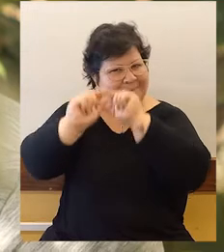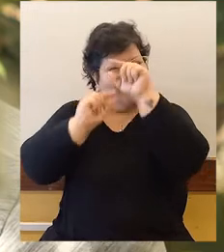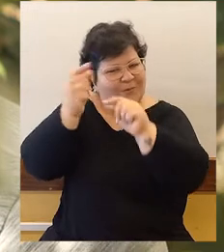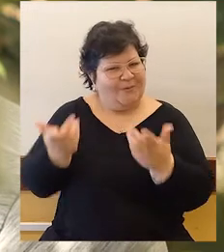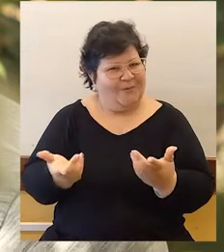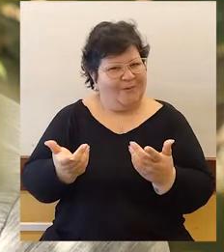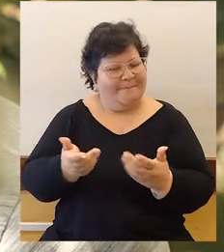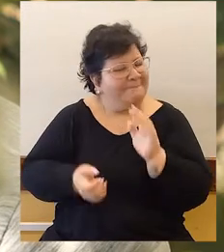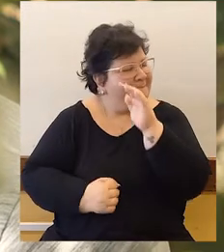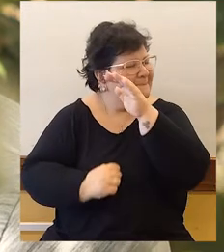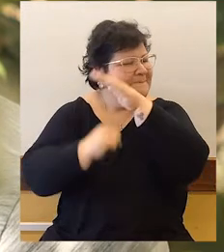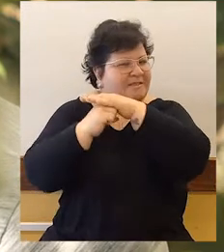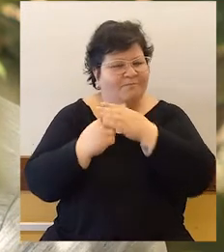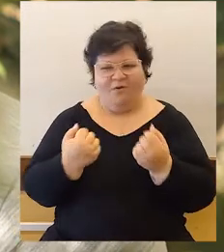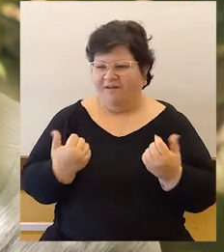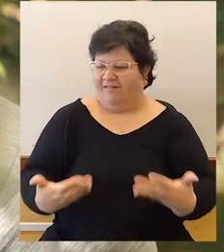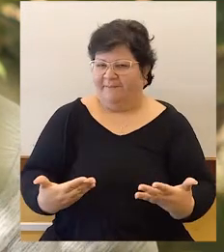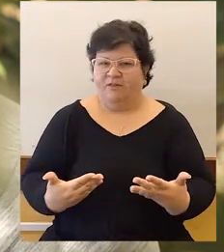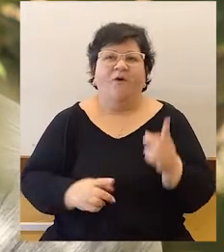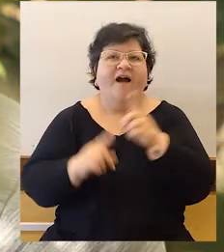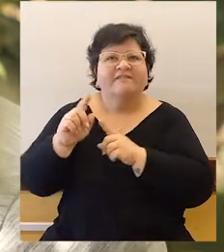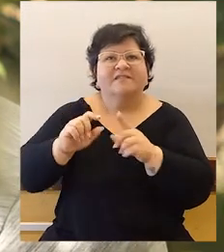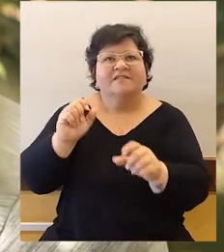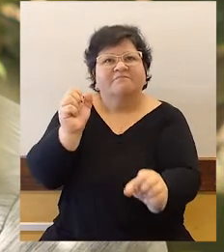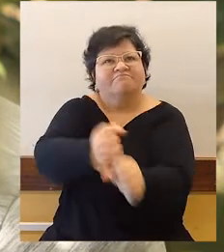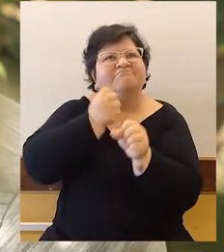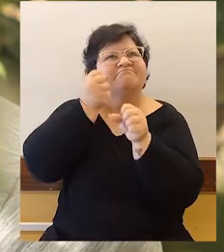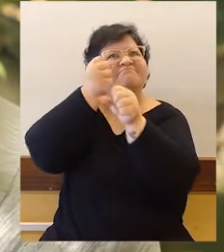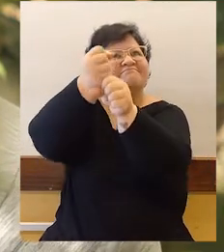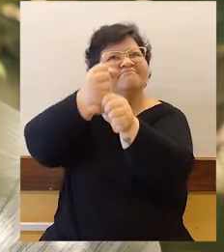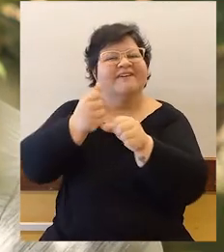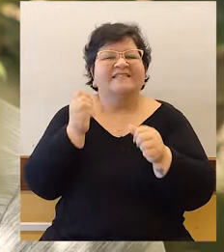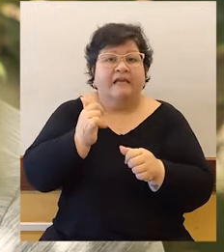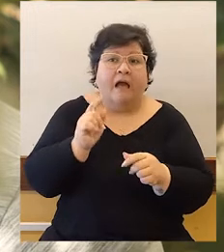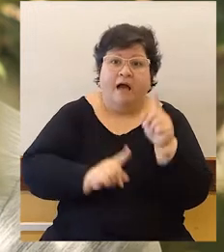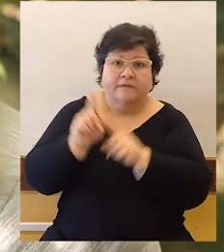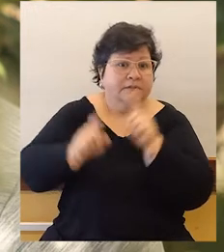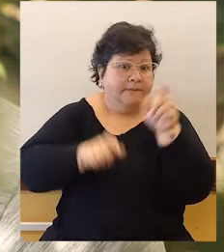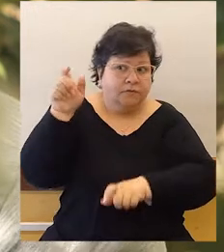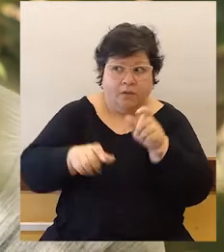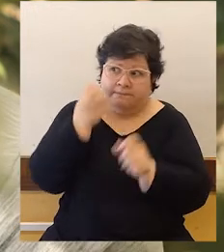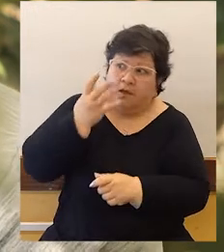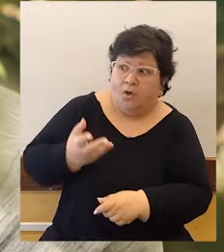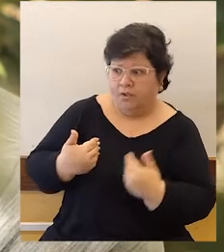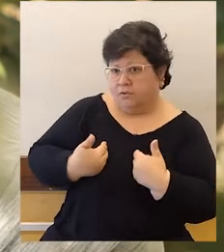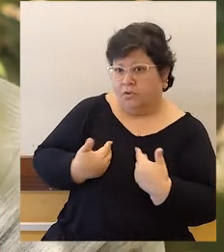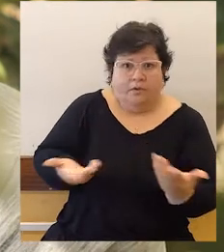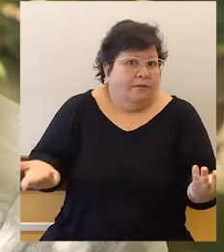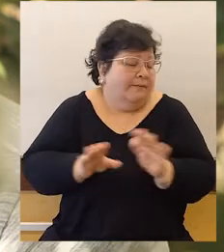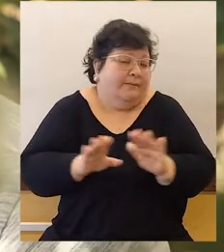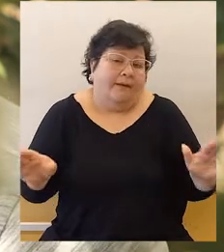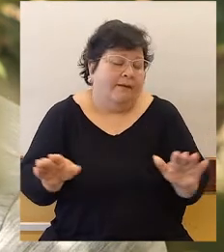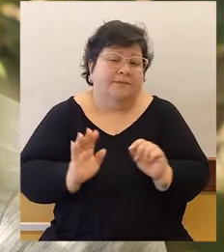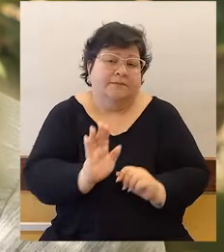rendimiento de uno. Hay veces que se puede alcanzar la gloria y hay veces que no se llega porque hay gente que es mejor que uno, pero hay que, o sea, de la